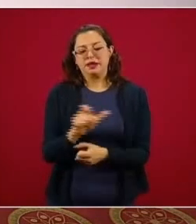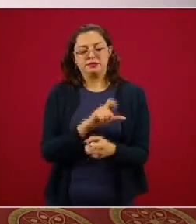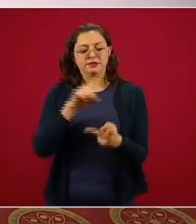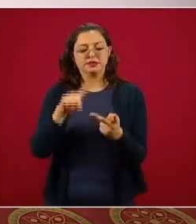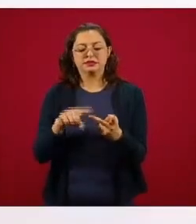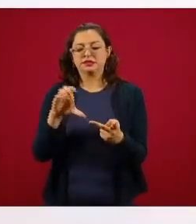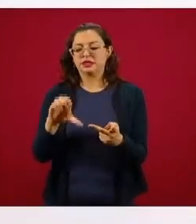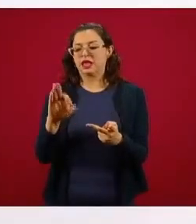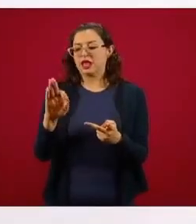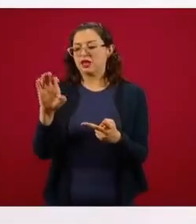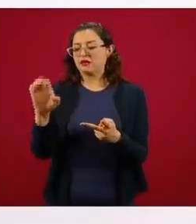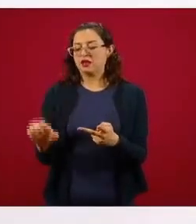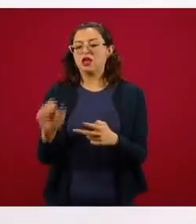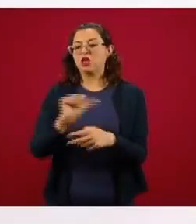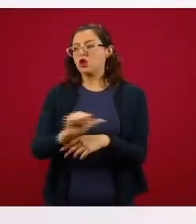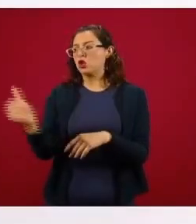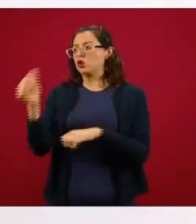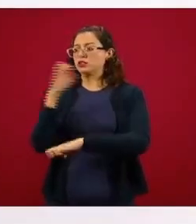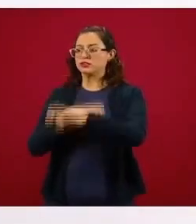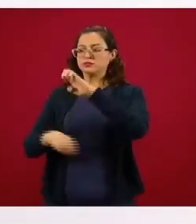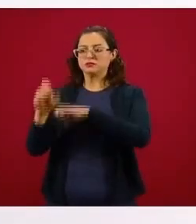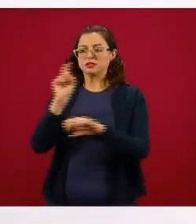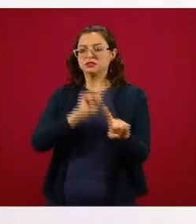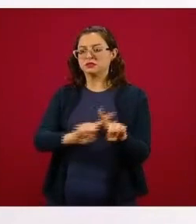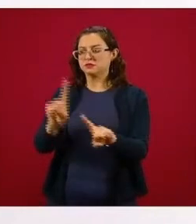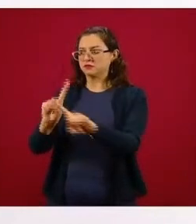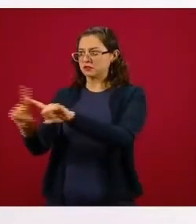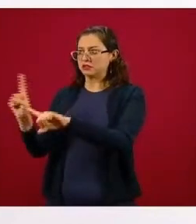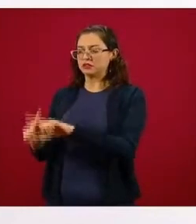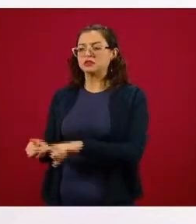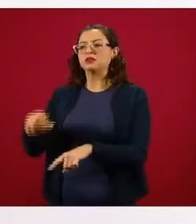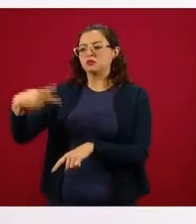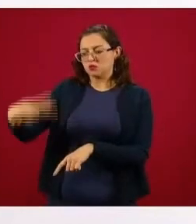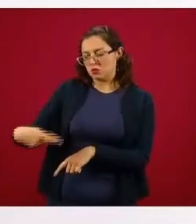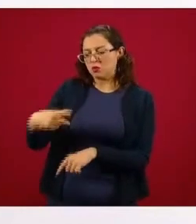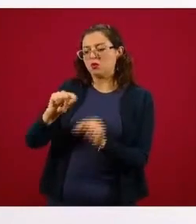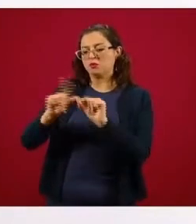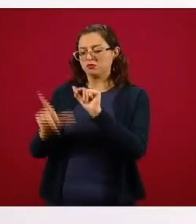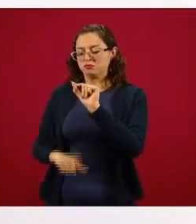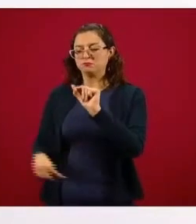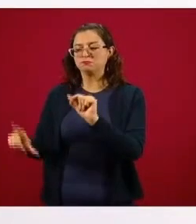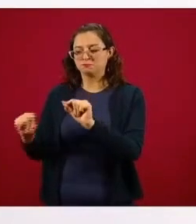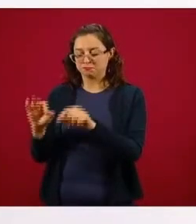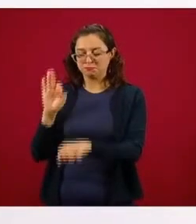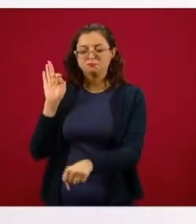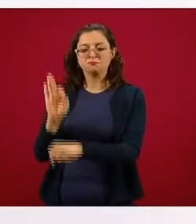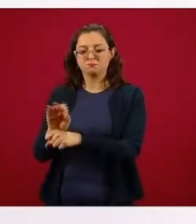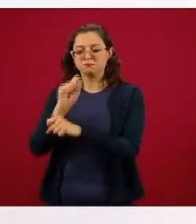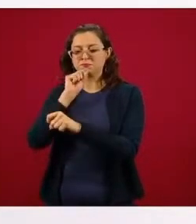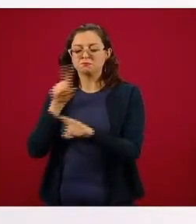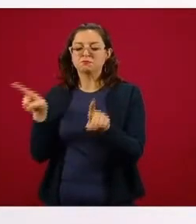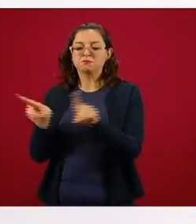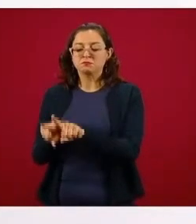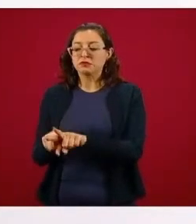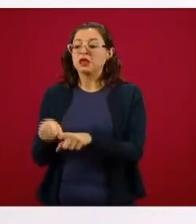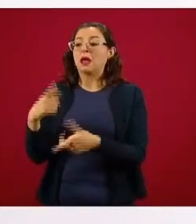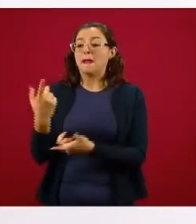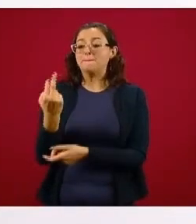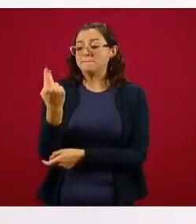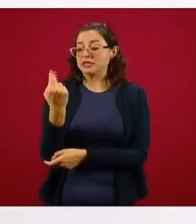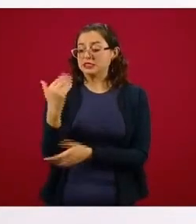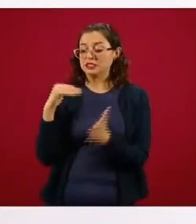Electricidad y de otras empresas públicas. En fin, este segmento de 25 millones de